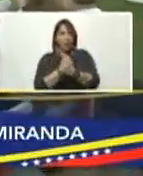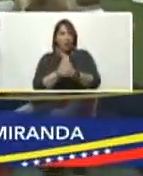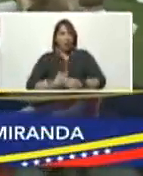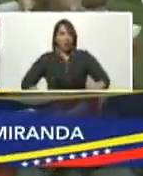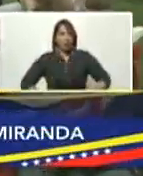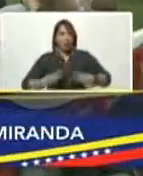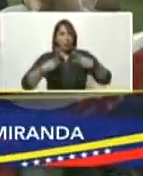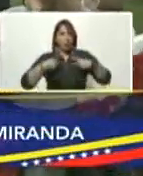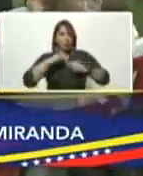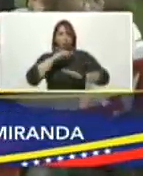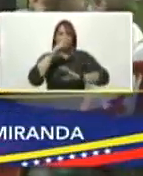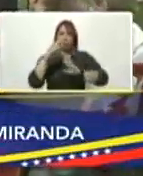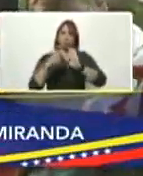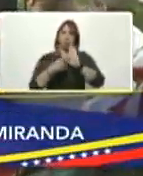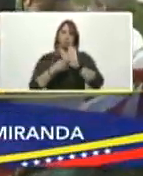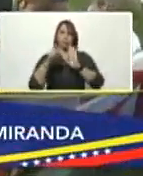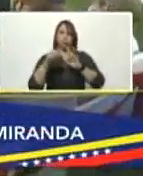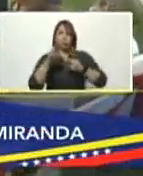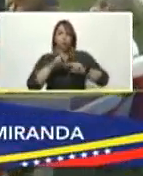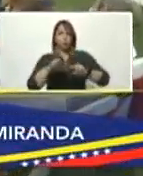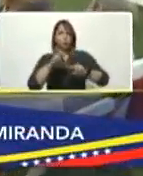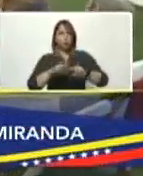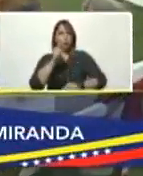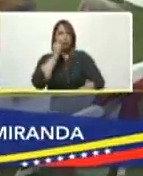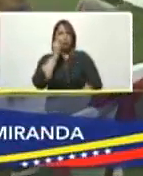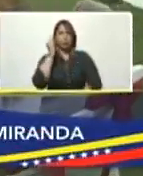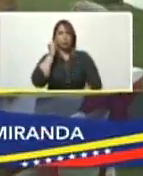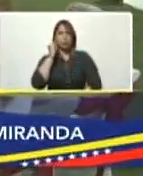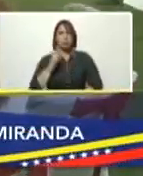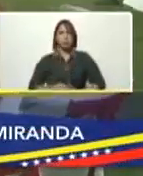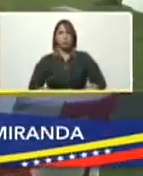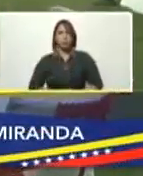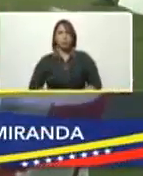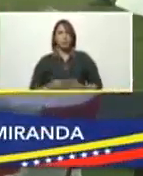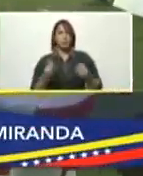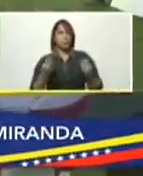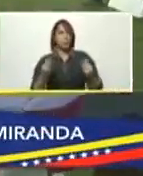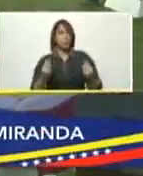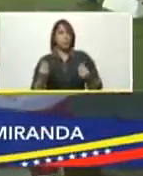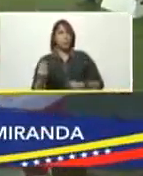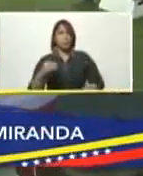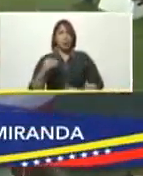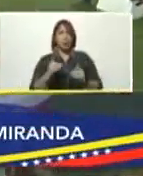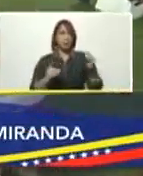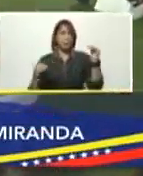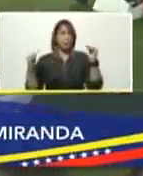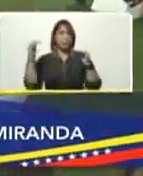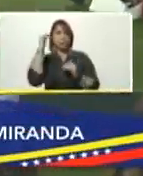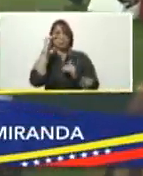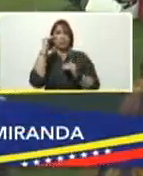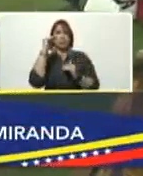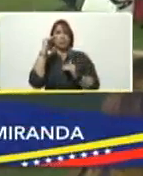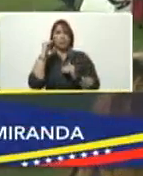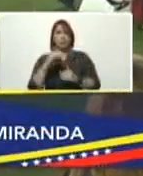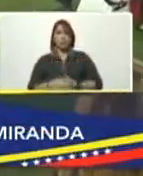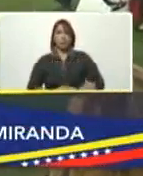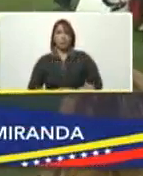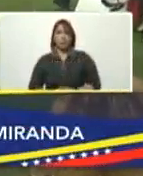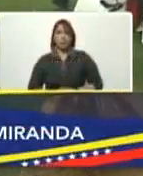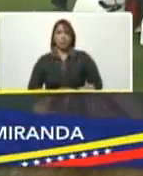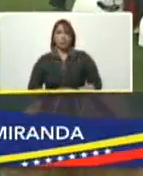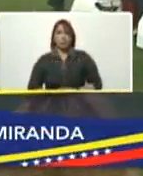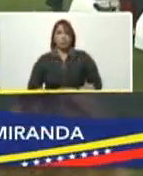humanidad, a los niños, a las niñas. Mucho, pero mucho más elevado de